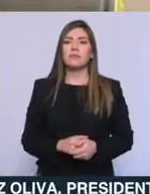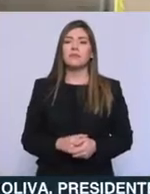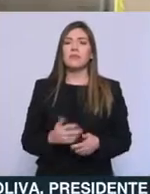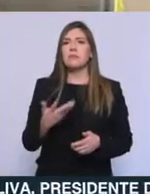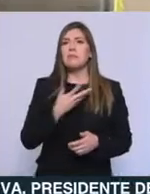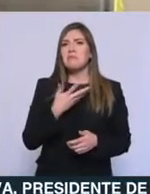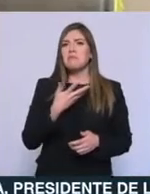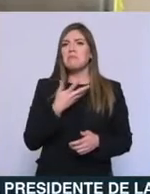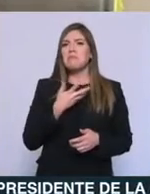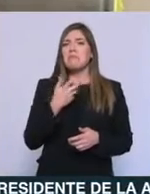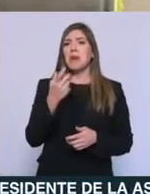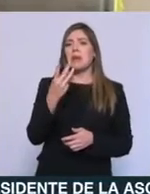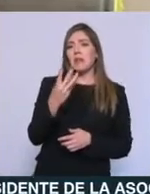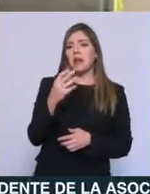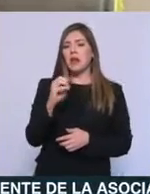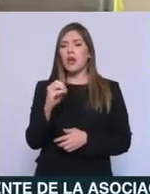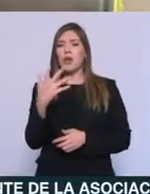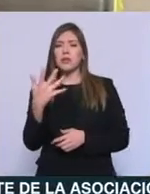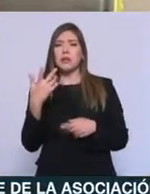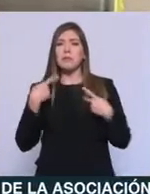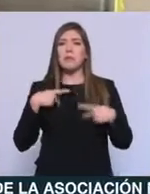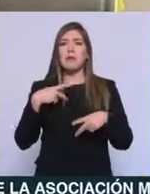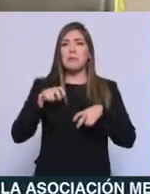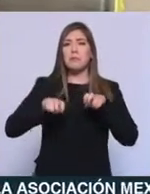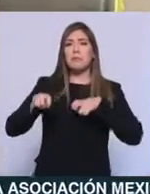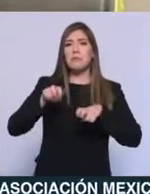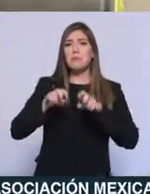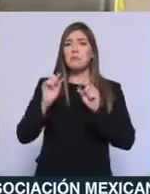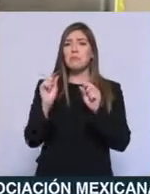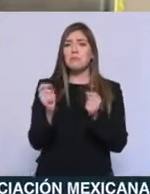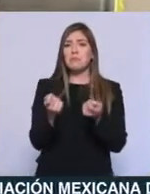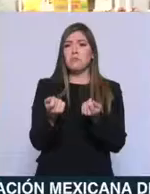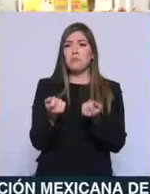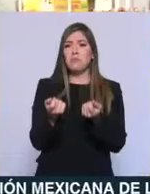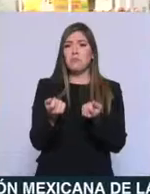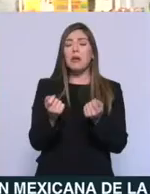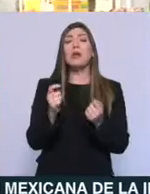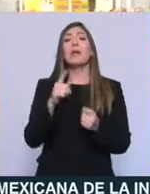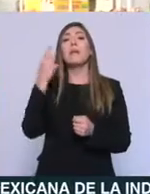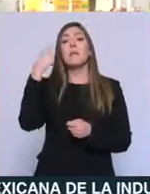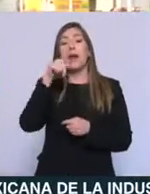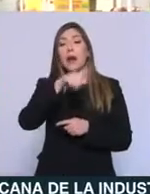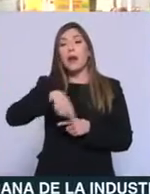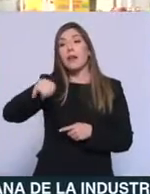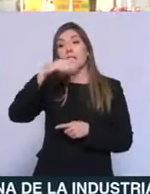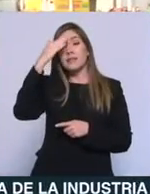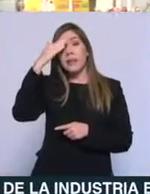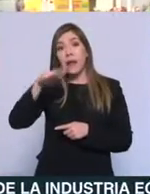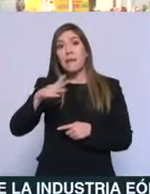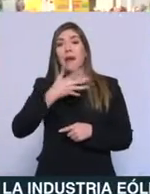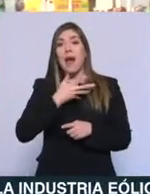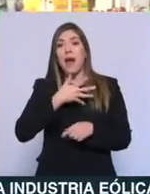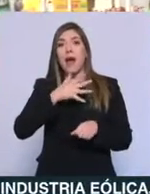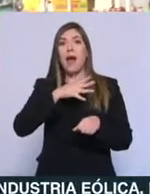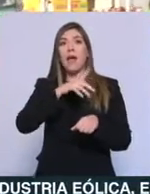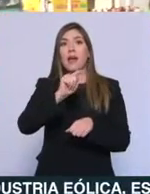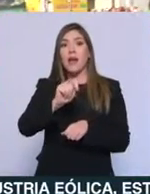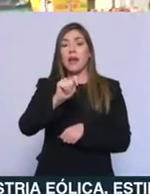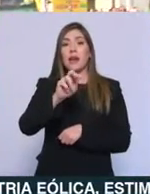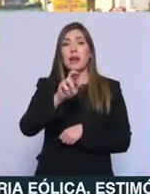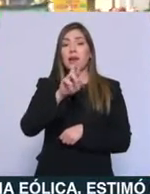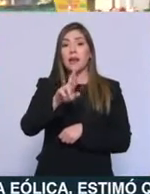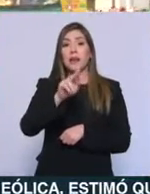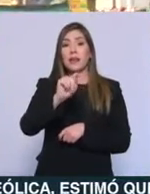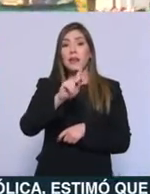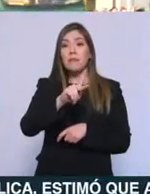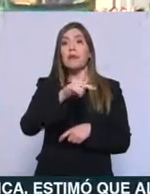entre 3 y 5 personas. Para que la gente estuviera enterada de la opción RTP, personal autorizado comenzó a dar aviso